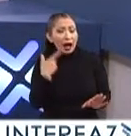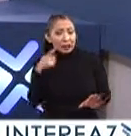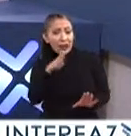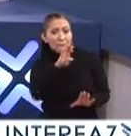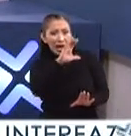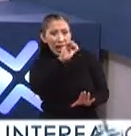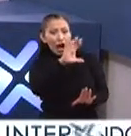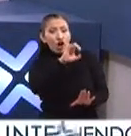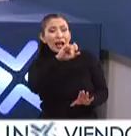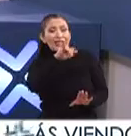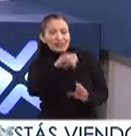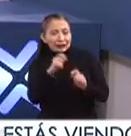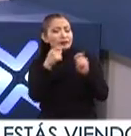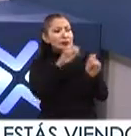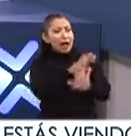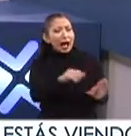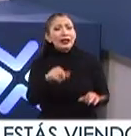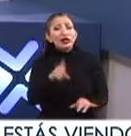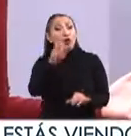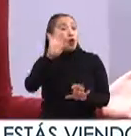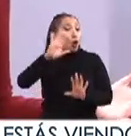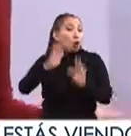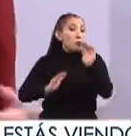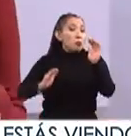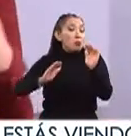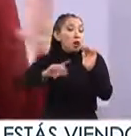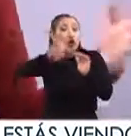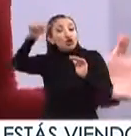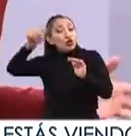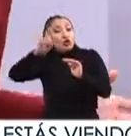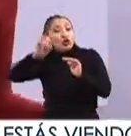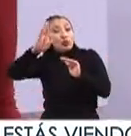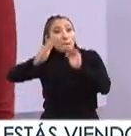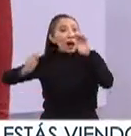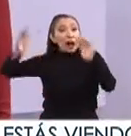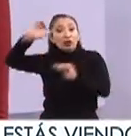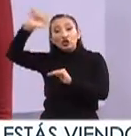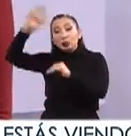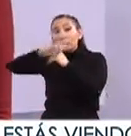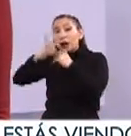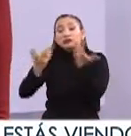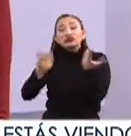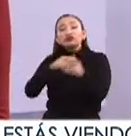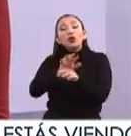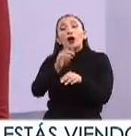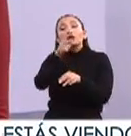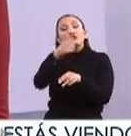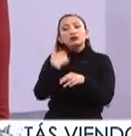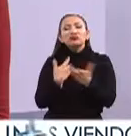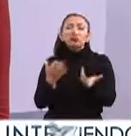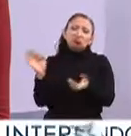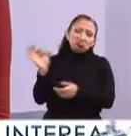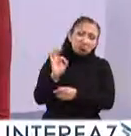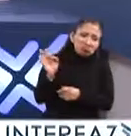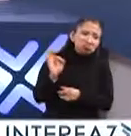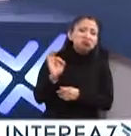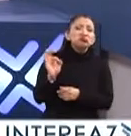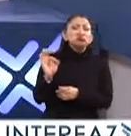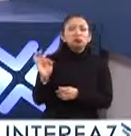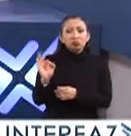esta beca del CONACYT para hacer tu doctorado aquí? Tal vez un postdoctorado, tal vez en el extranjero. ¿Qué es lo que te gustaría Muy hacer?